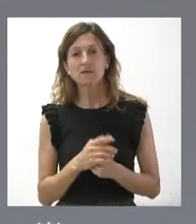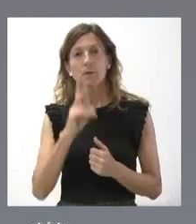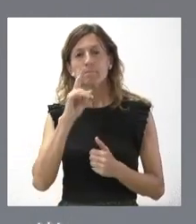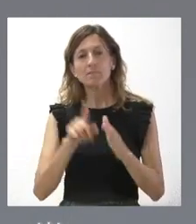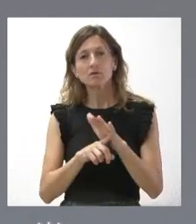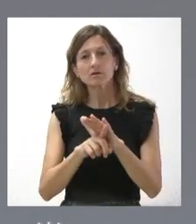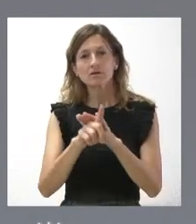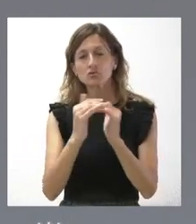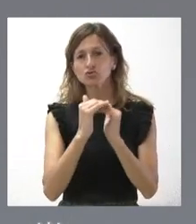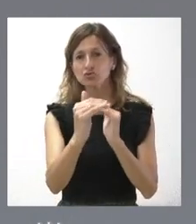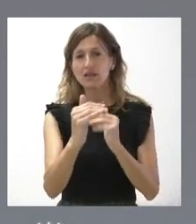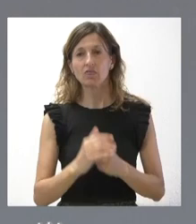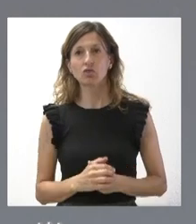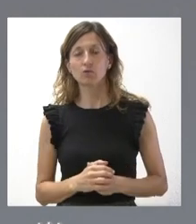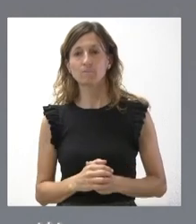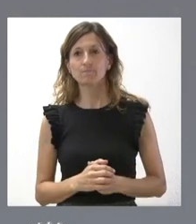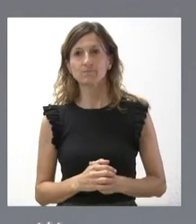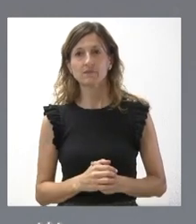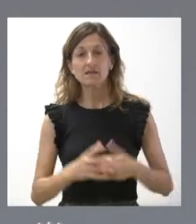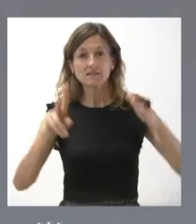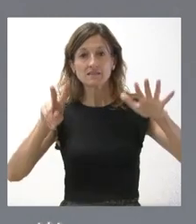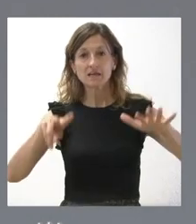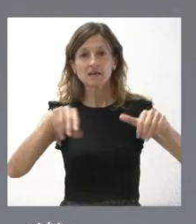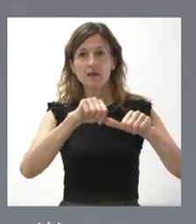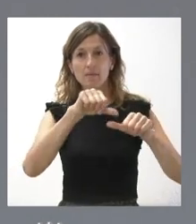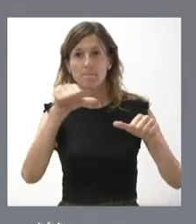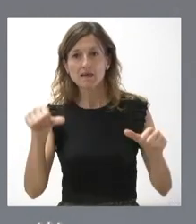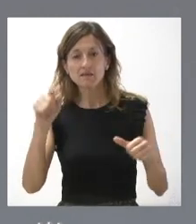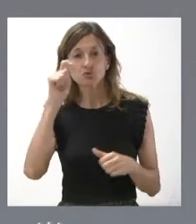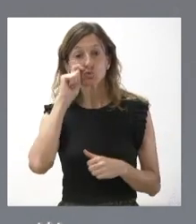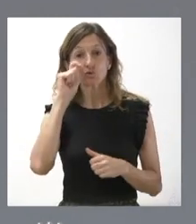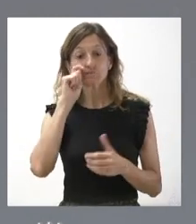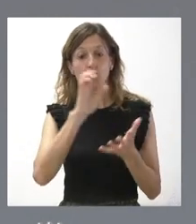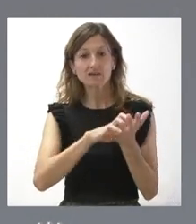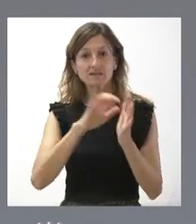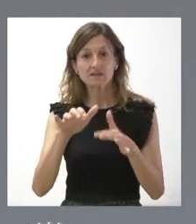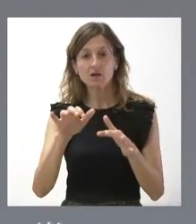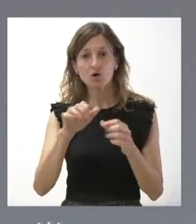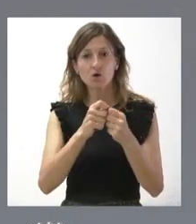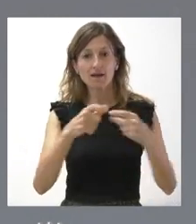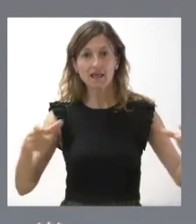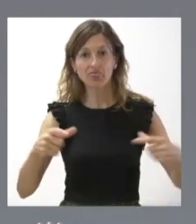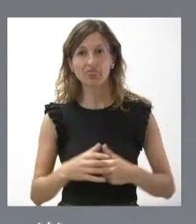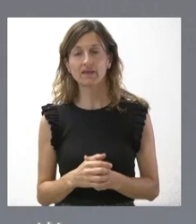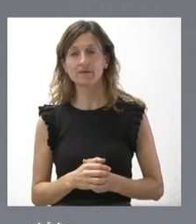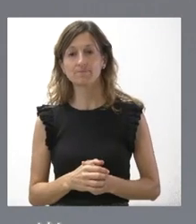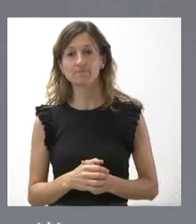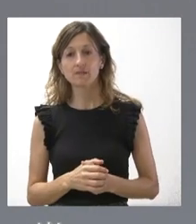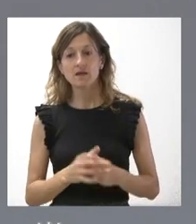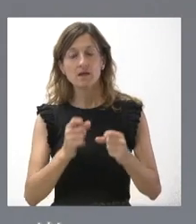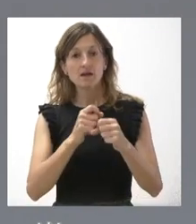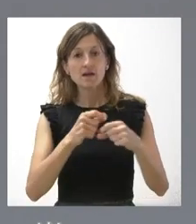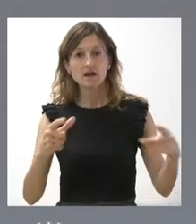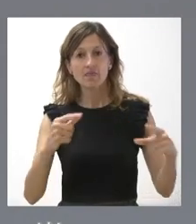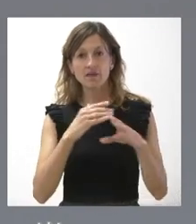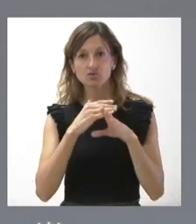crecimiento sostenido. Y desde hace 7 meses el turismo en Castilla y León crece. Y ese crecimiento se